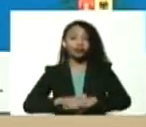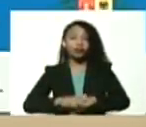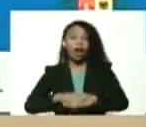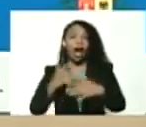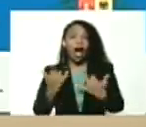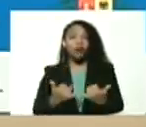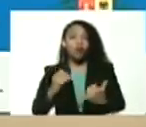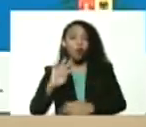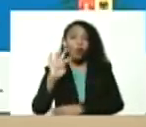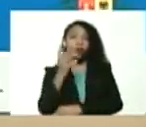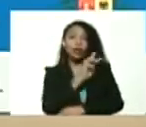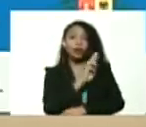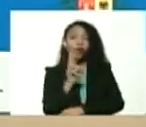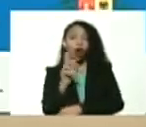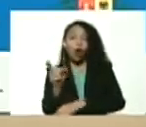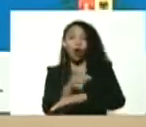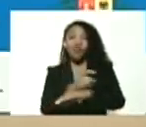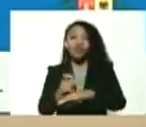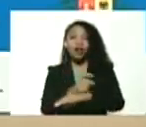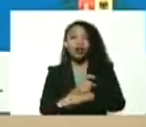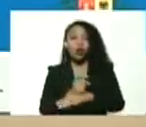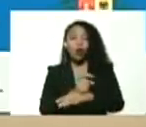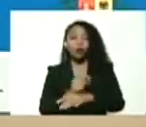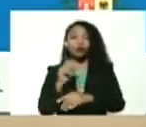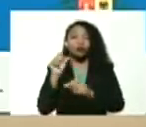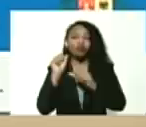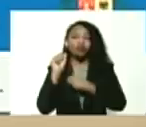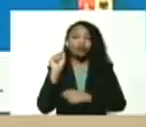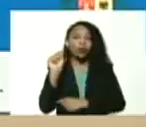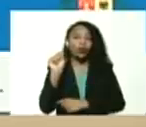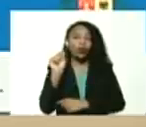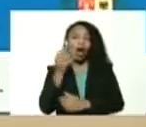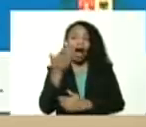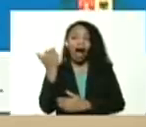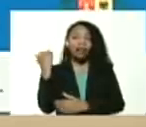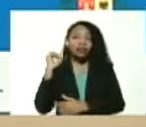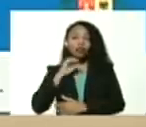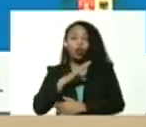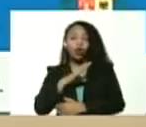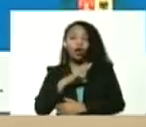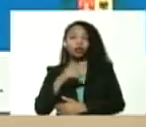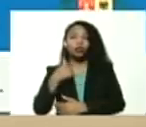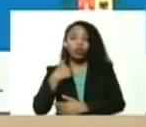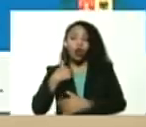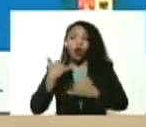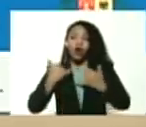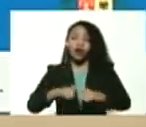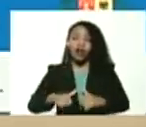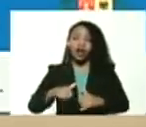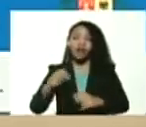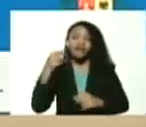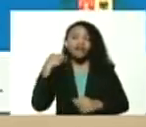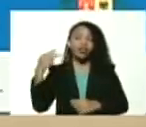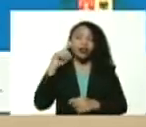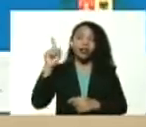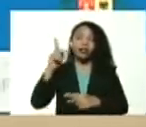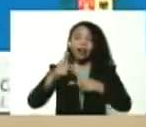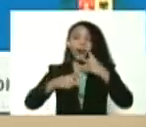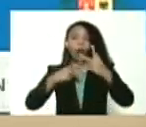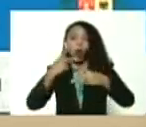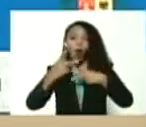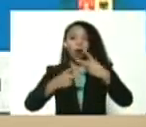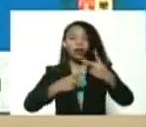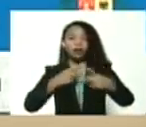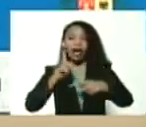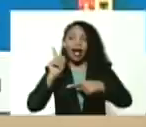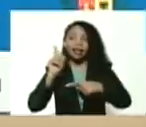Cuarta República, durante los gobiernos puntofijistas. Soy hija, víctima justamente de esa política